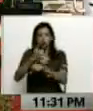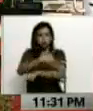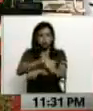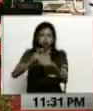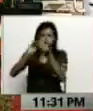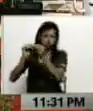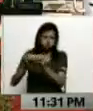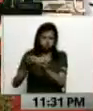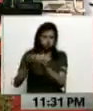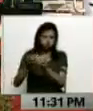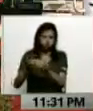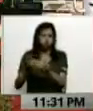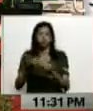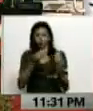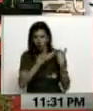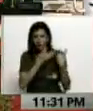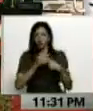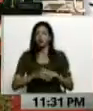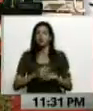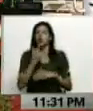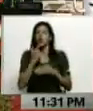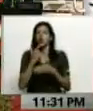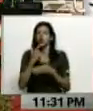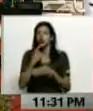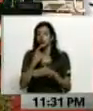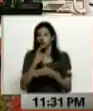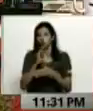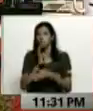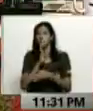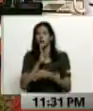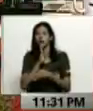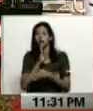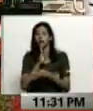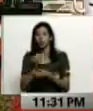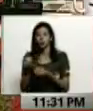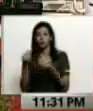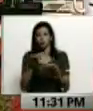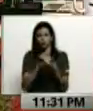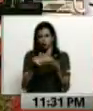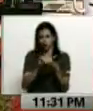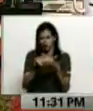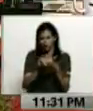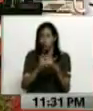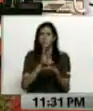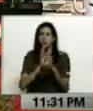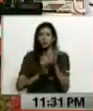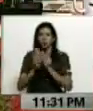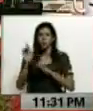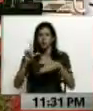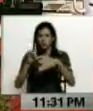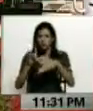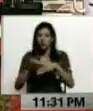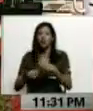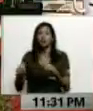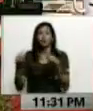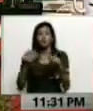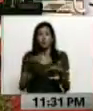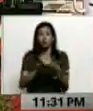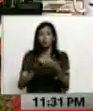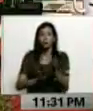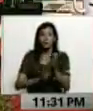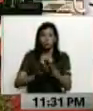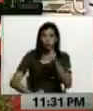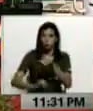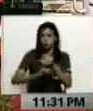ejecución de obras hizo referencia los dólares que son aportados por el banco de desarrollo de América Latina para la ejecución de